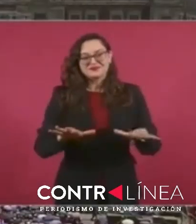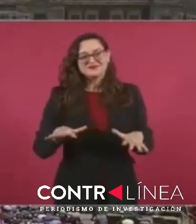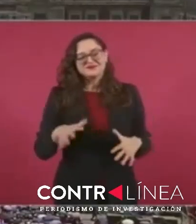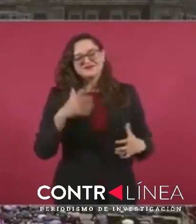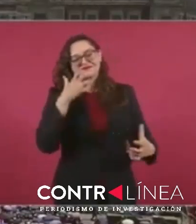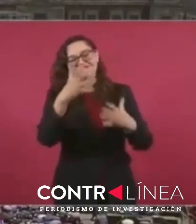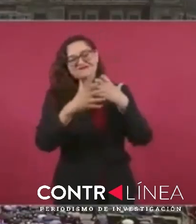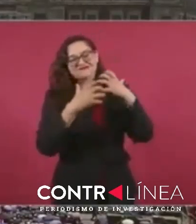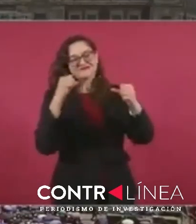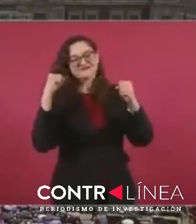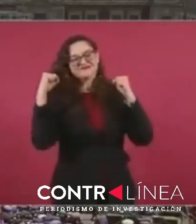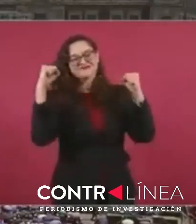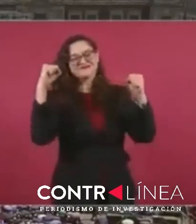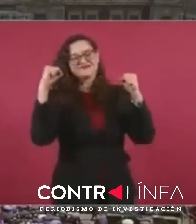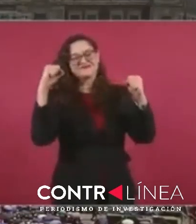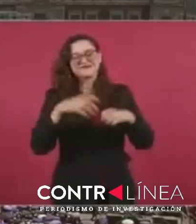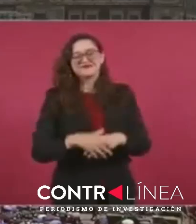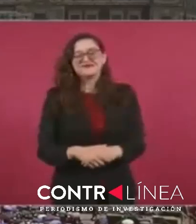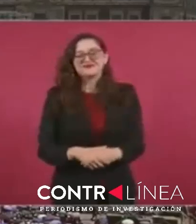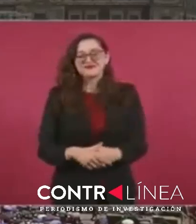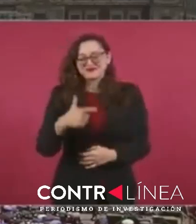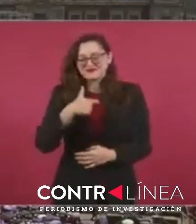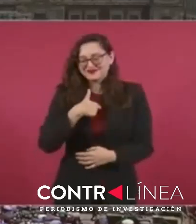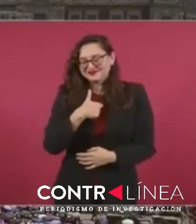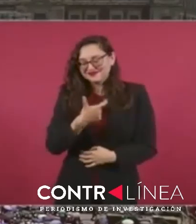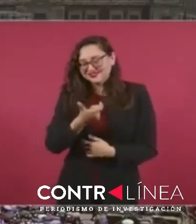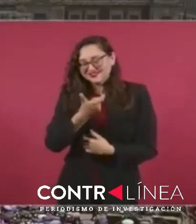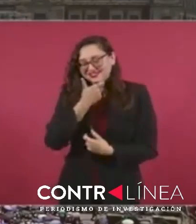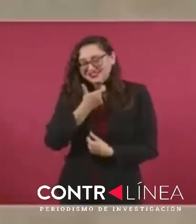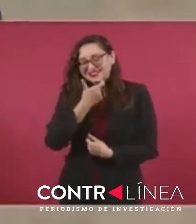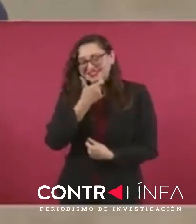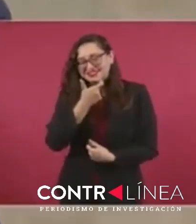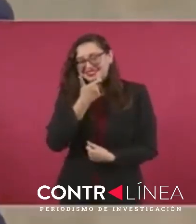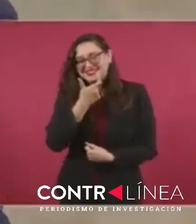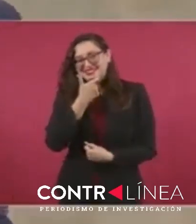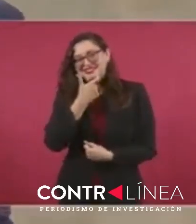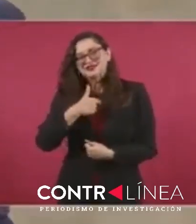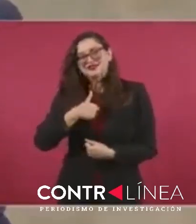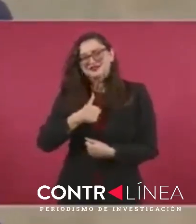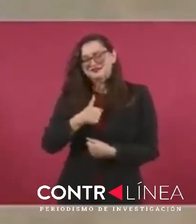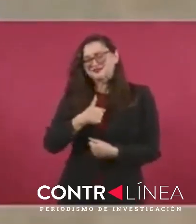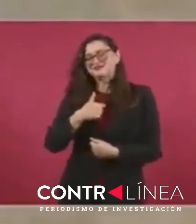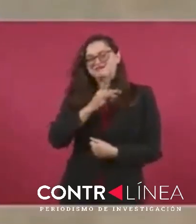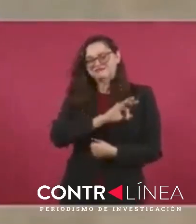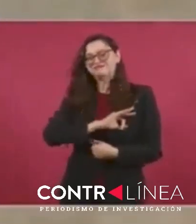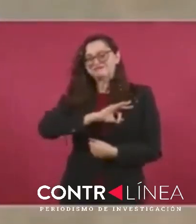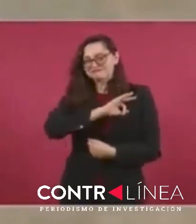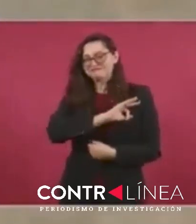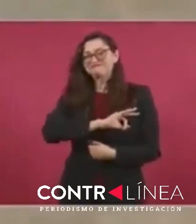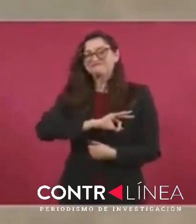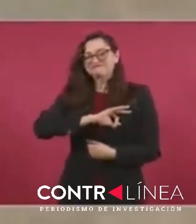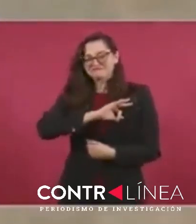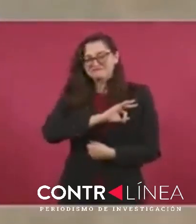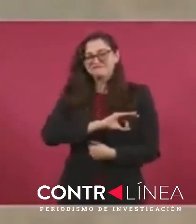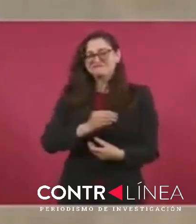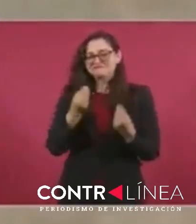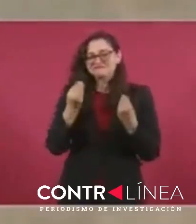Es que me río porque fíjense qué felicidad.